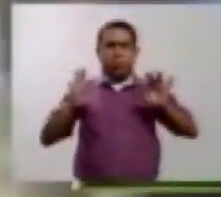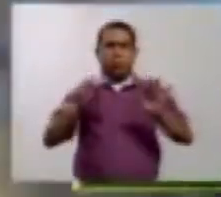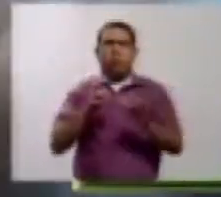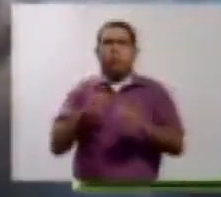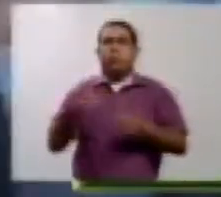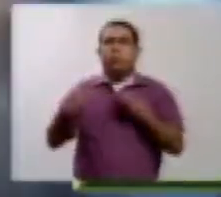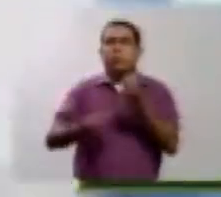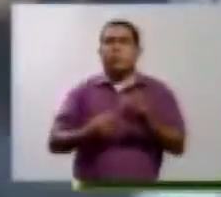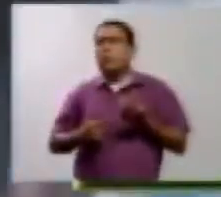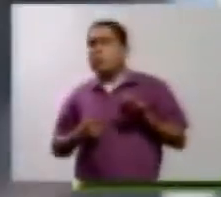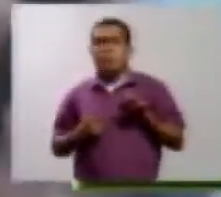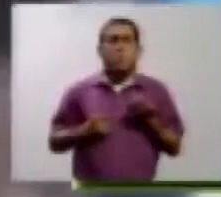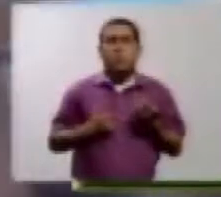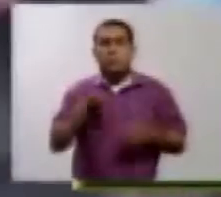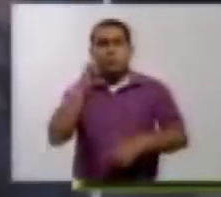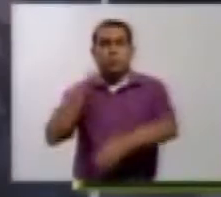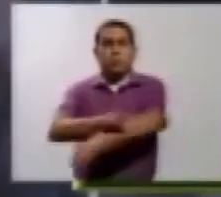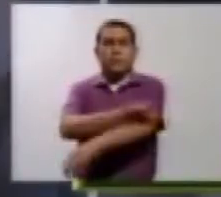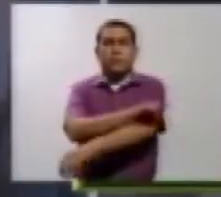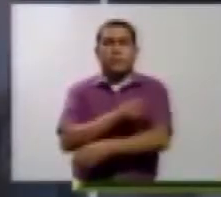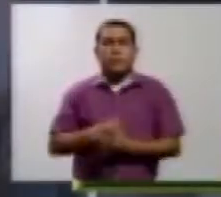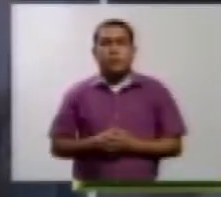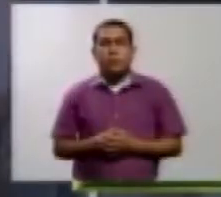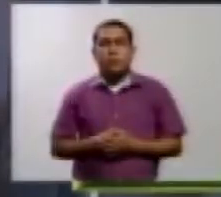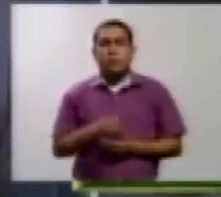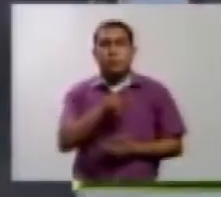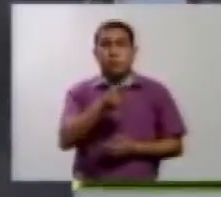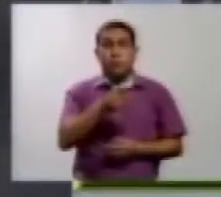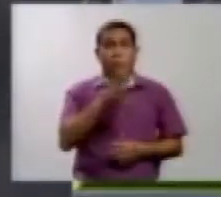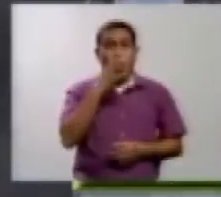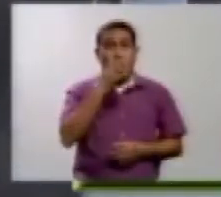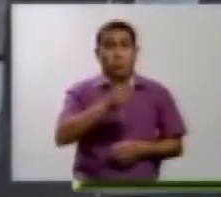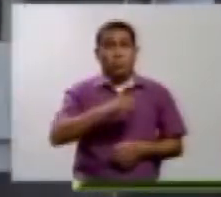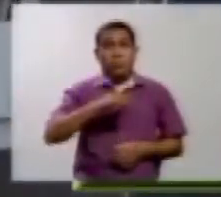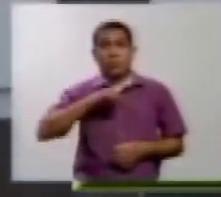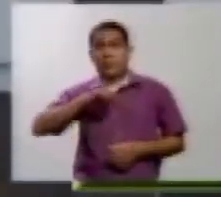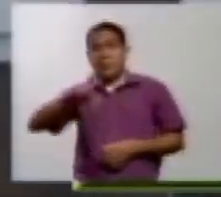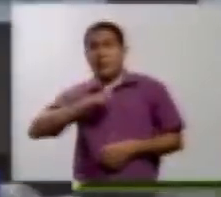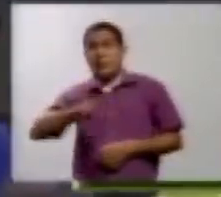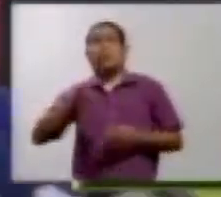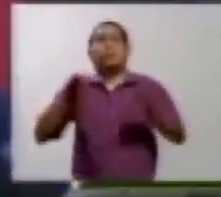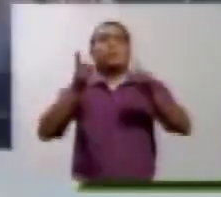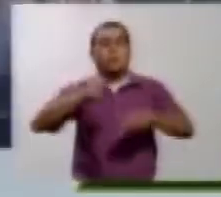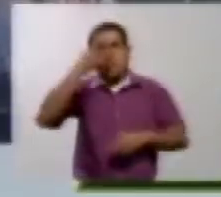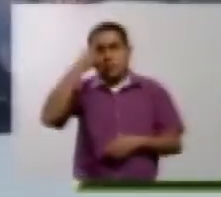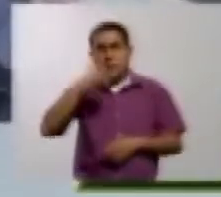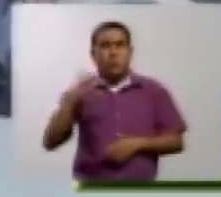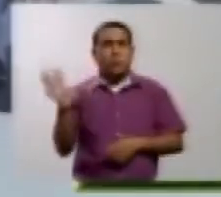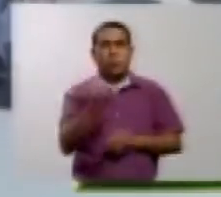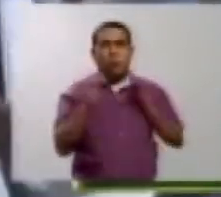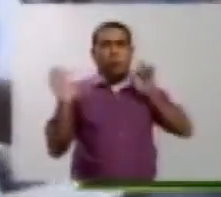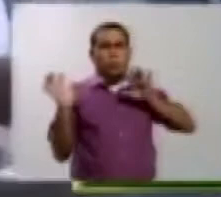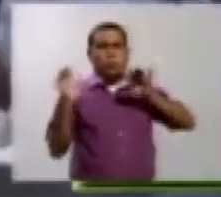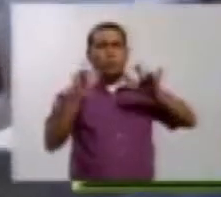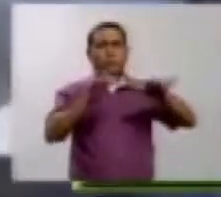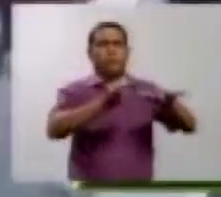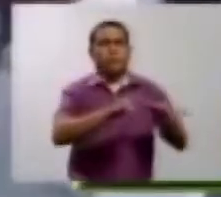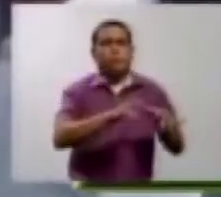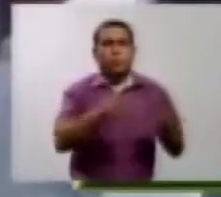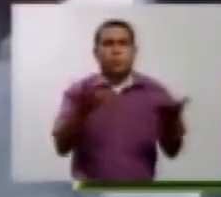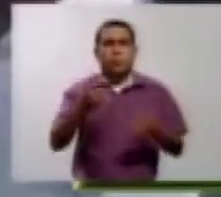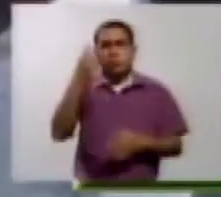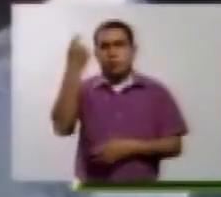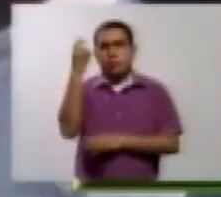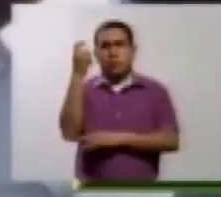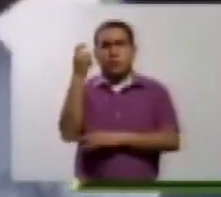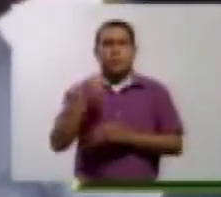afueras del edificio Galaxia de la Fiscalía. Los líderes y comunidades de Santa Marta hacen presencia en el edificio de la Fiscalía. Se